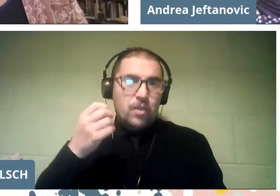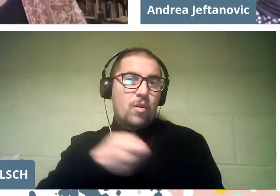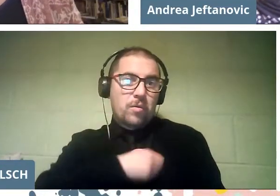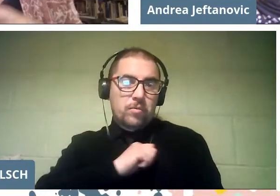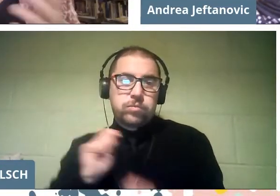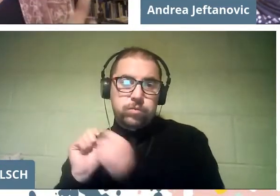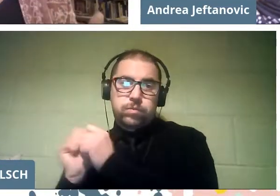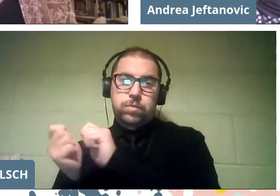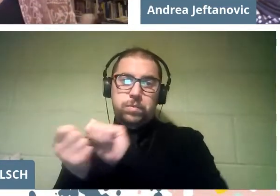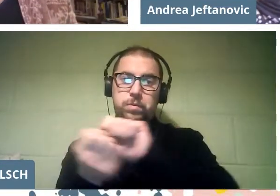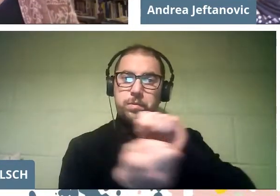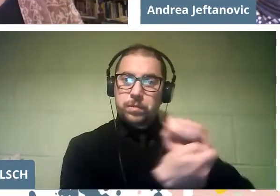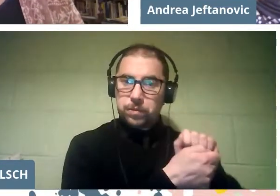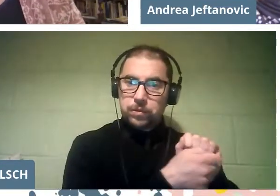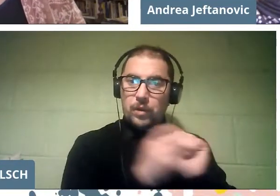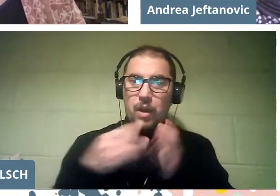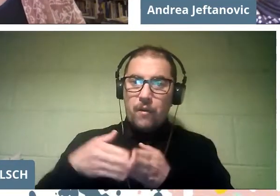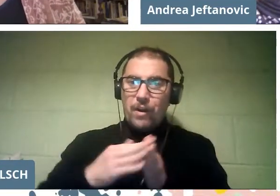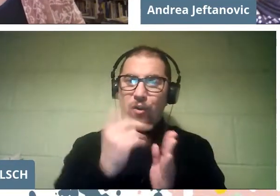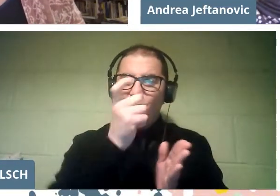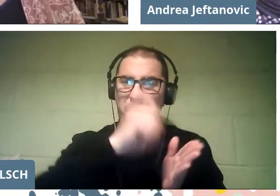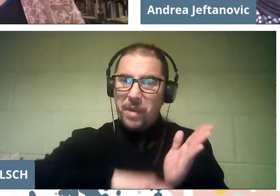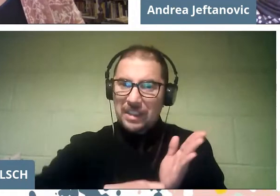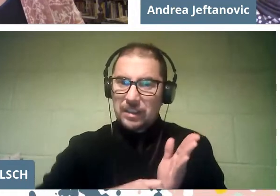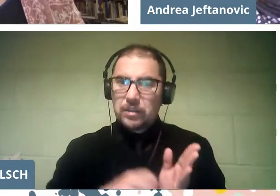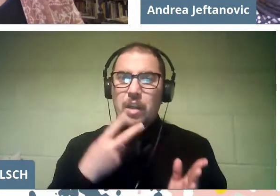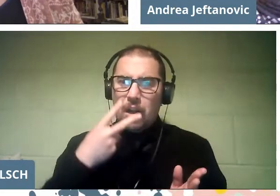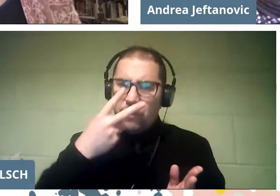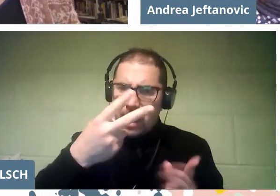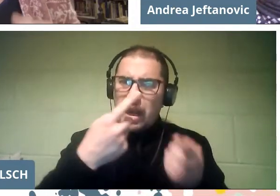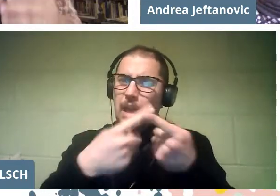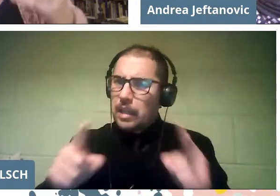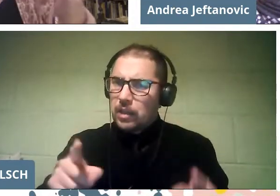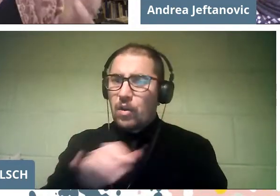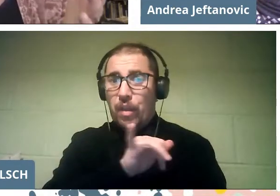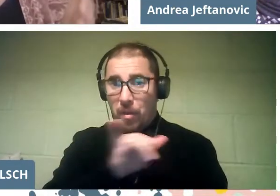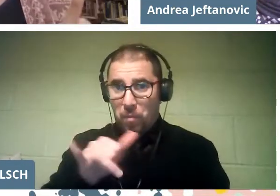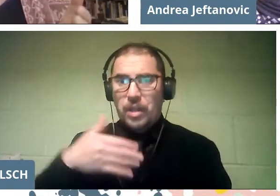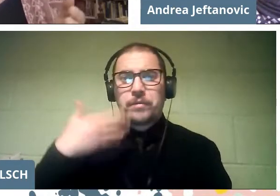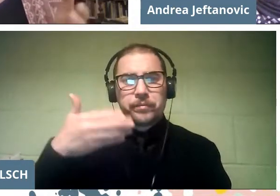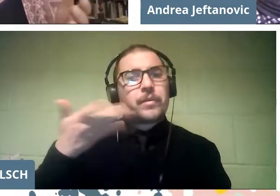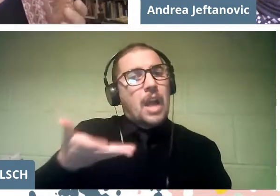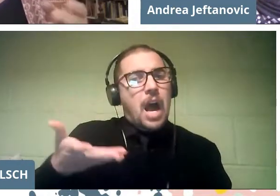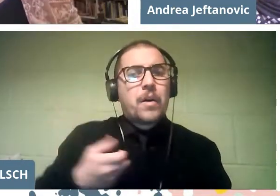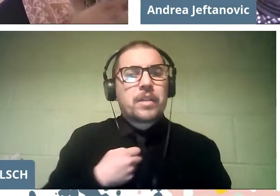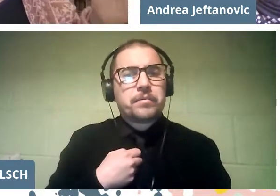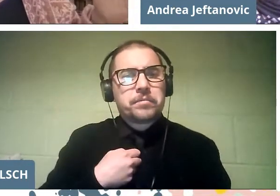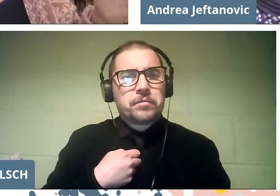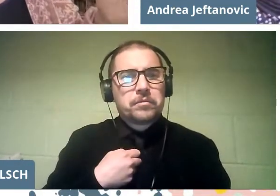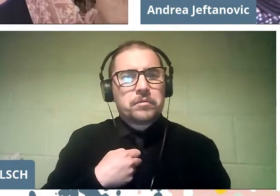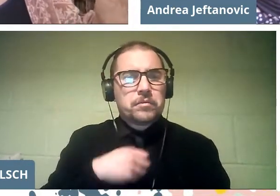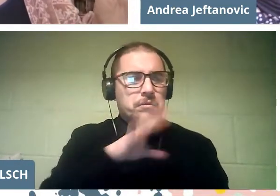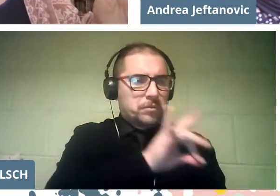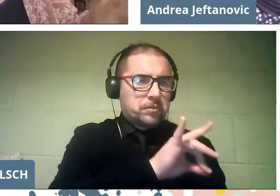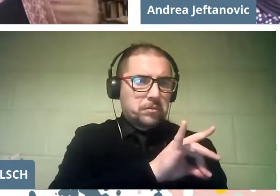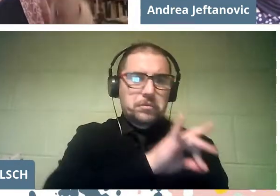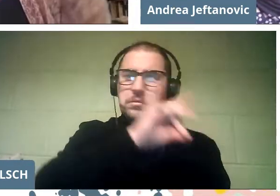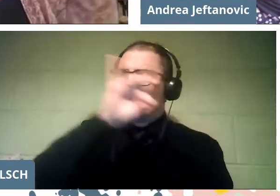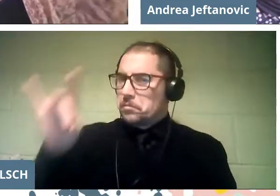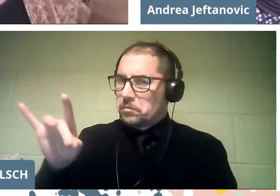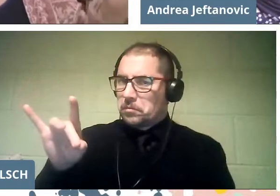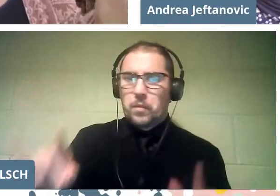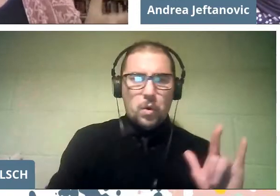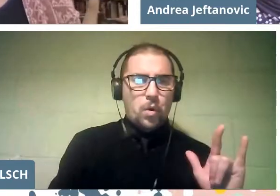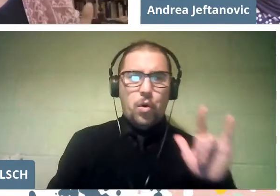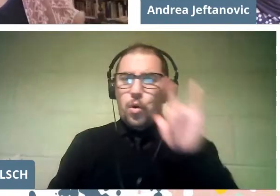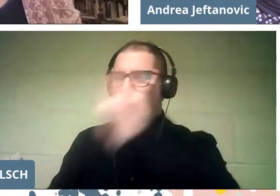Valparaíso en el barco. Y después, hoy, estás así como los electrones,